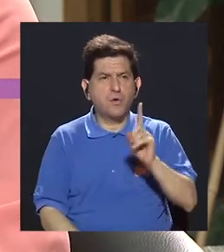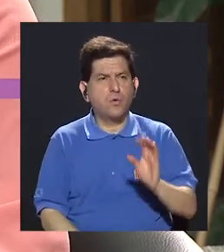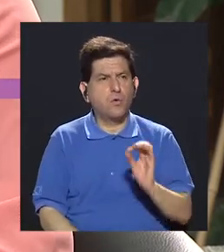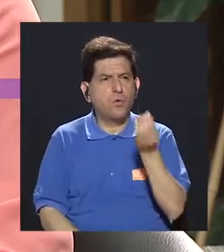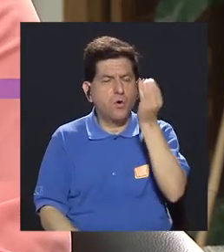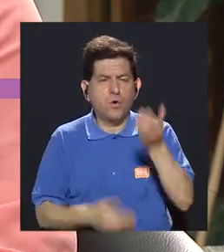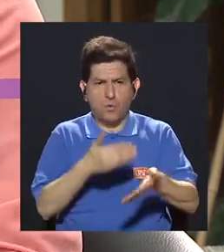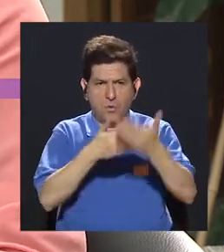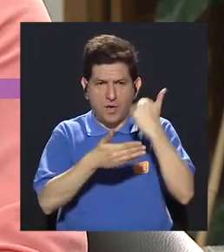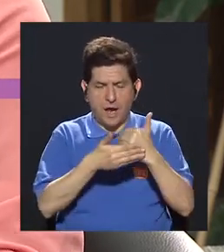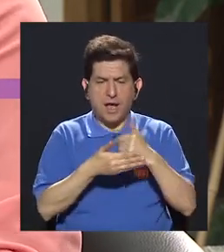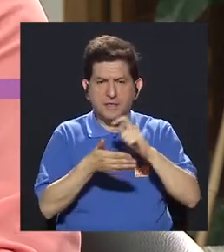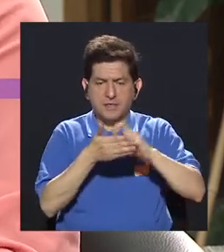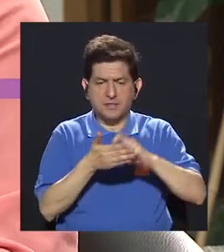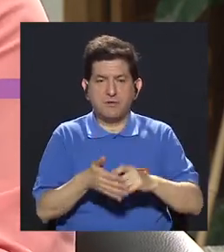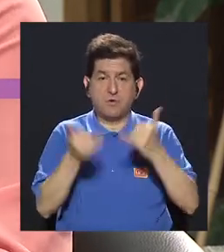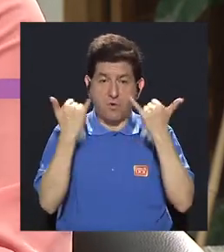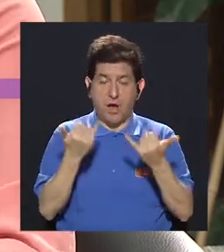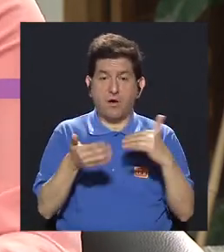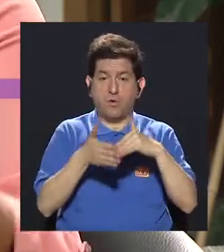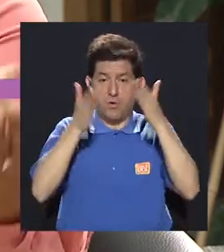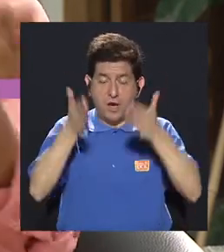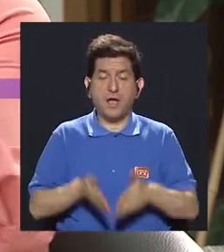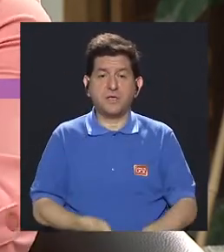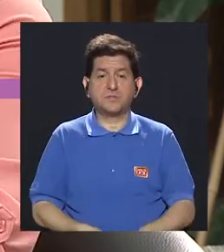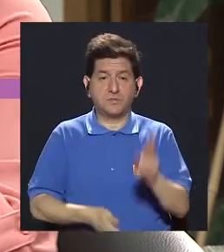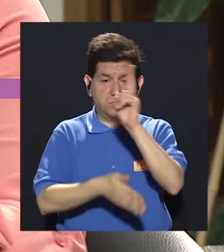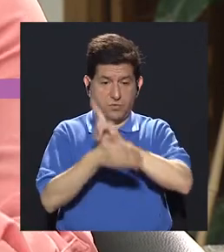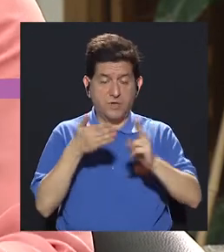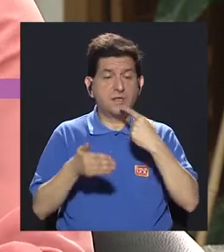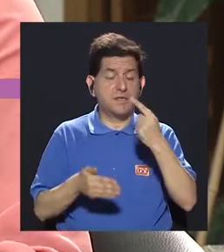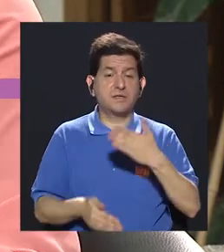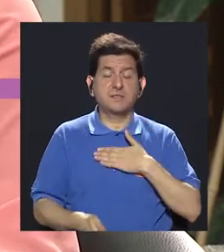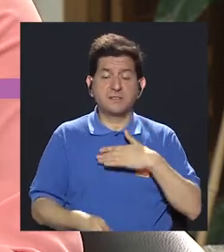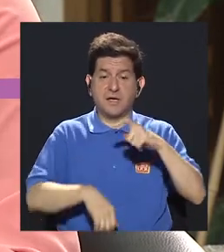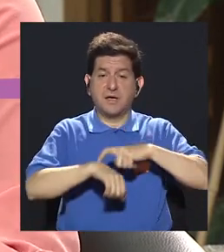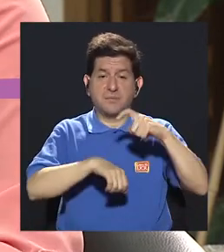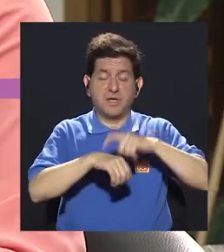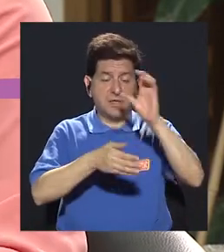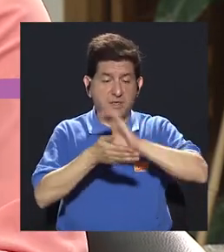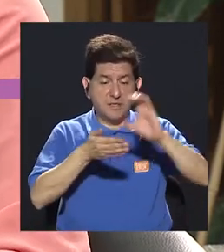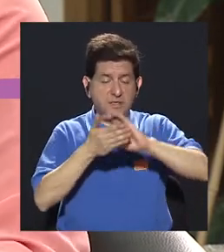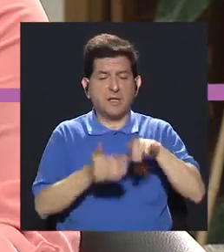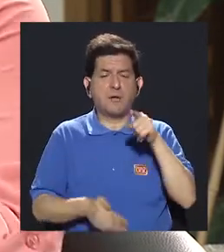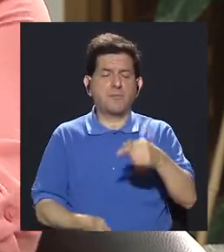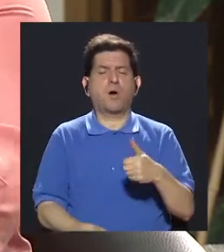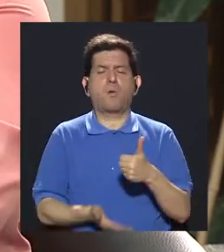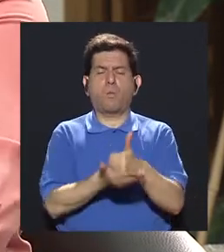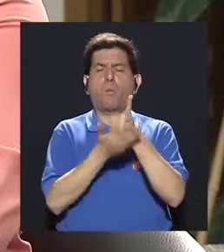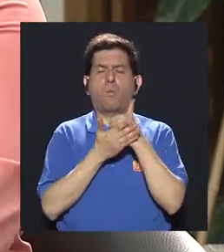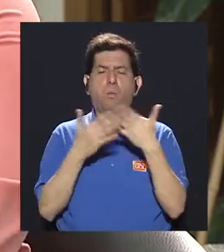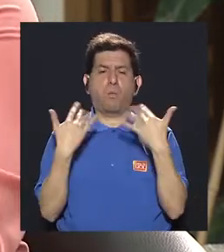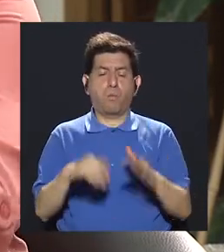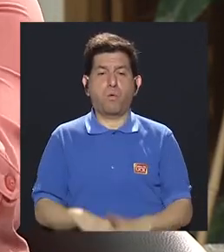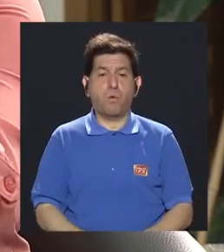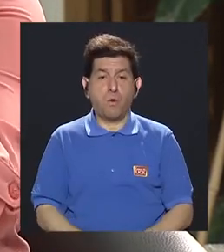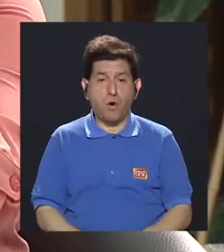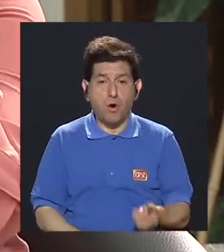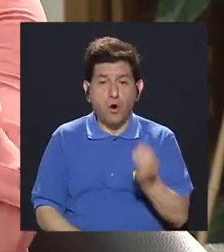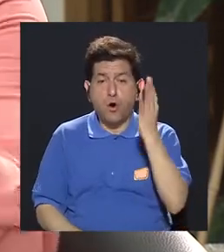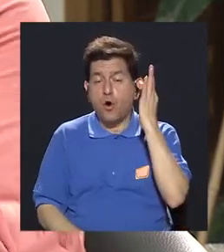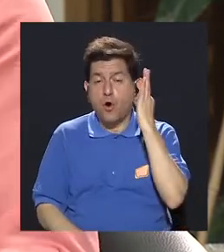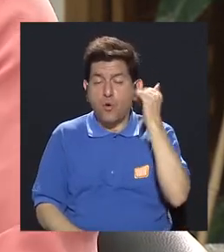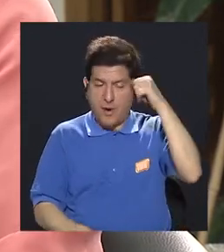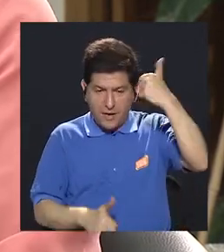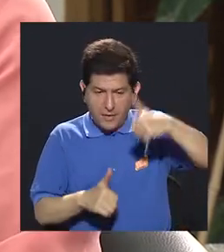nos escribió un muchacho que ya universitario diciéndonos, en mi etapa de colegio fue súper útil para mí. El testimonio de una chica que